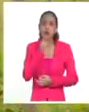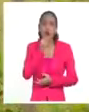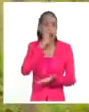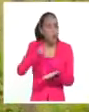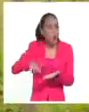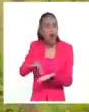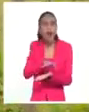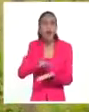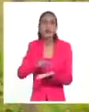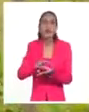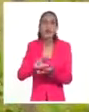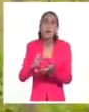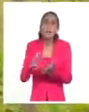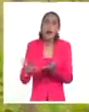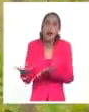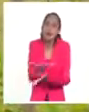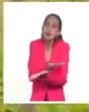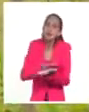la convivencia,